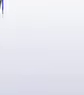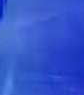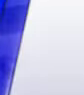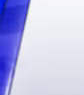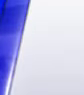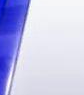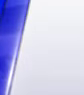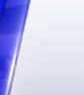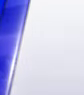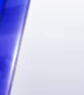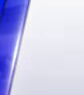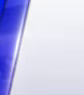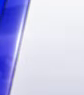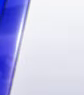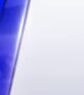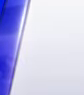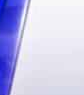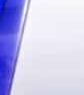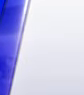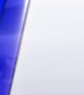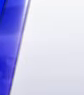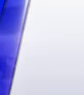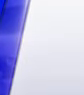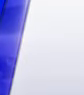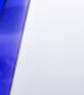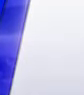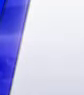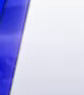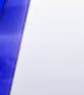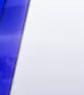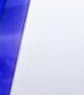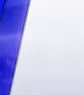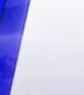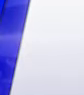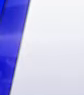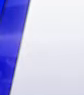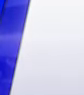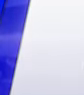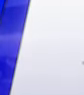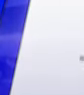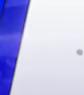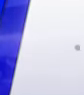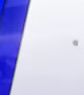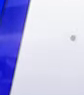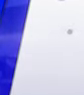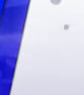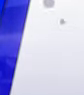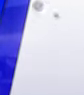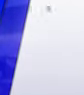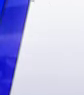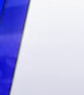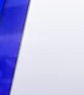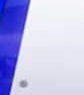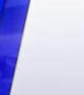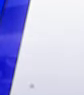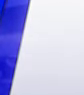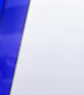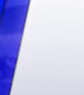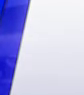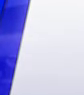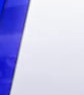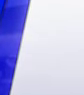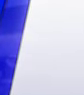pleno de la asamblea censuró a carlos polis ex contralor general del estado presidente de la asamblea